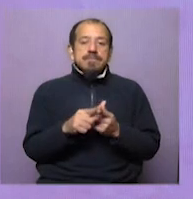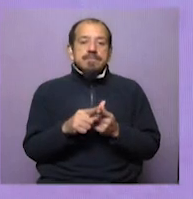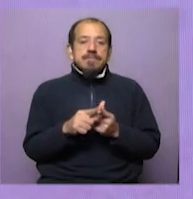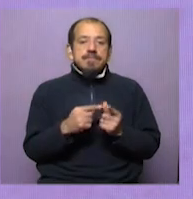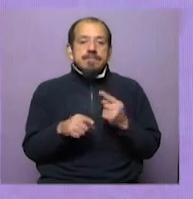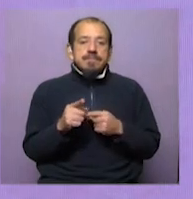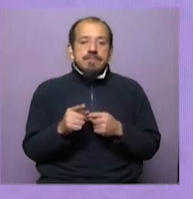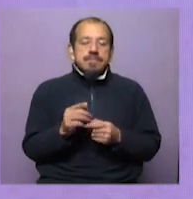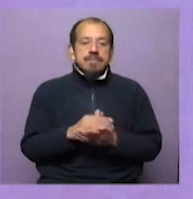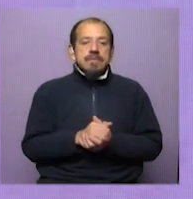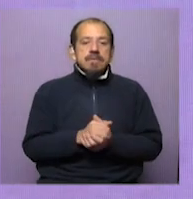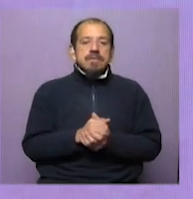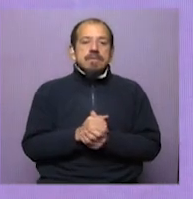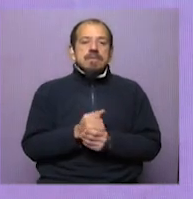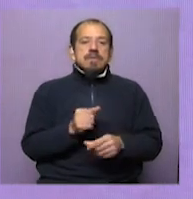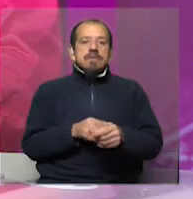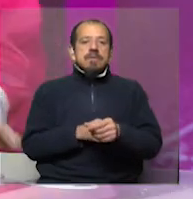con un abuelo y demás.